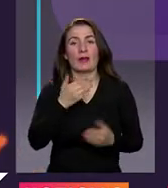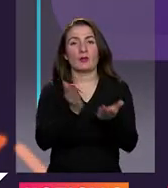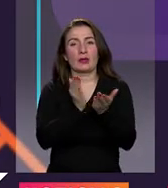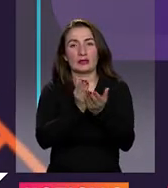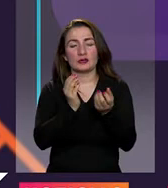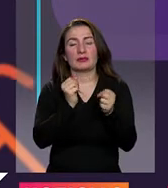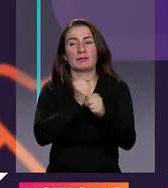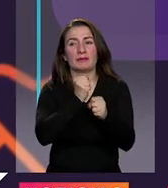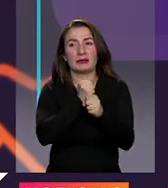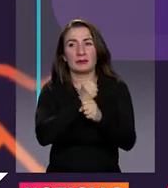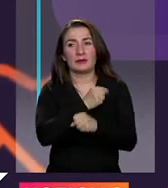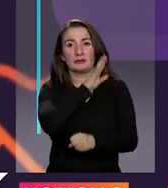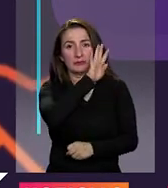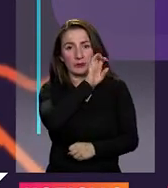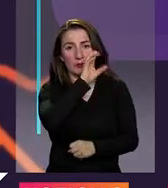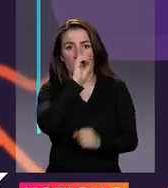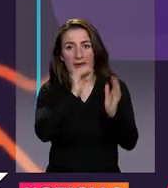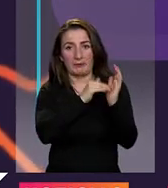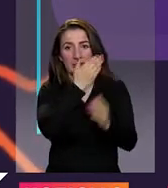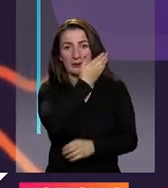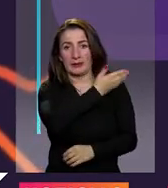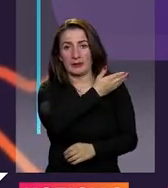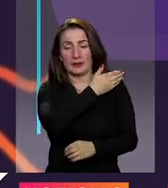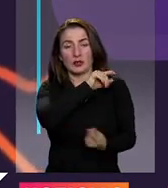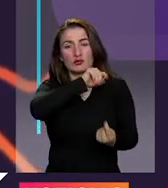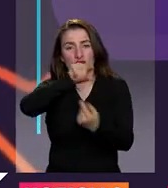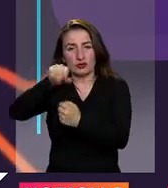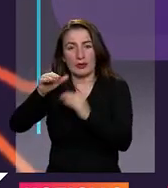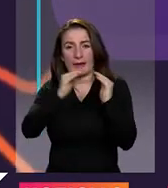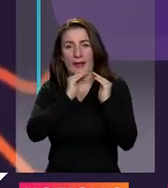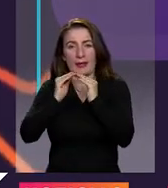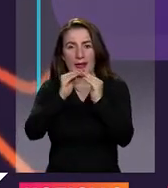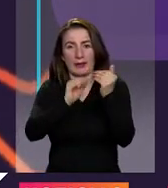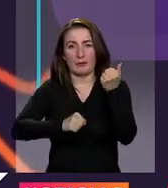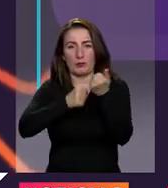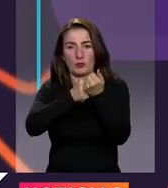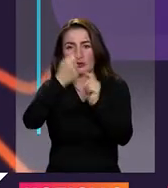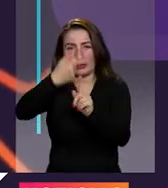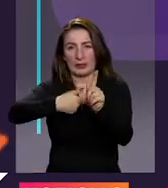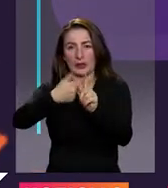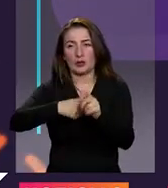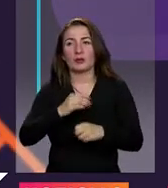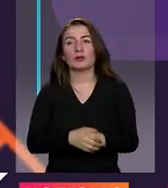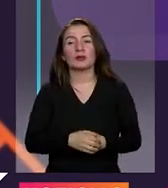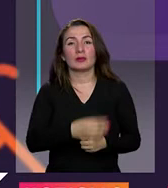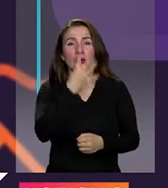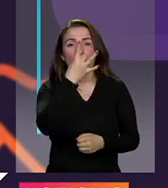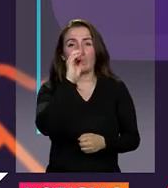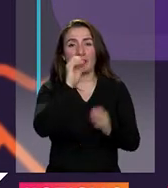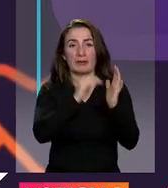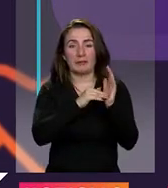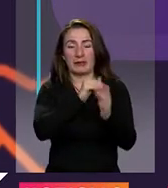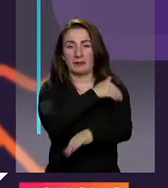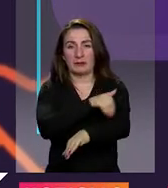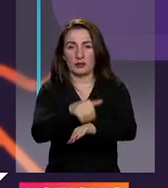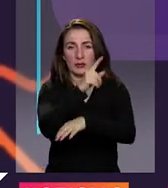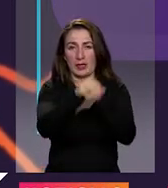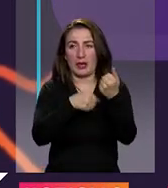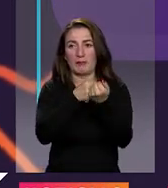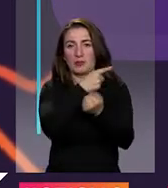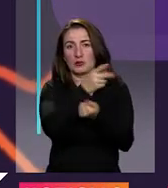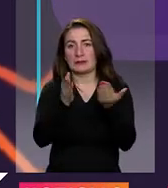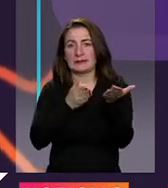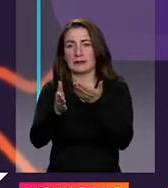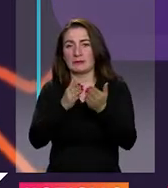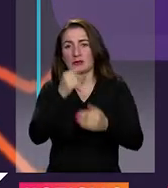empleo, 90 mil millones de pesos para subsidios de vivienda y apoyo para pagar arriendos y 40 mil millones de pesos en apoyo de